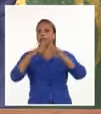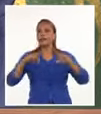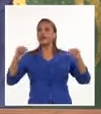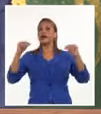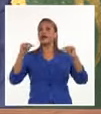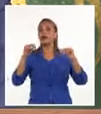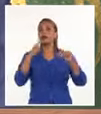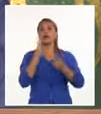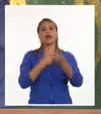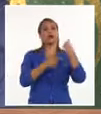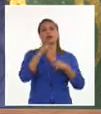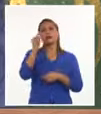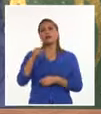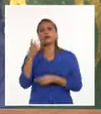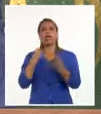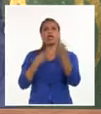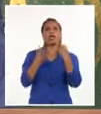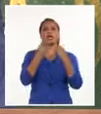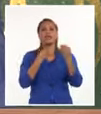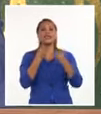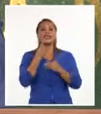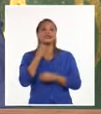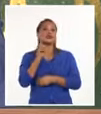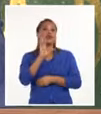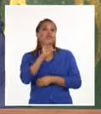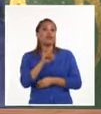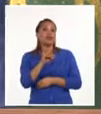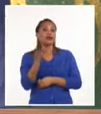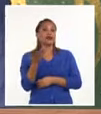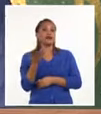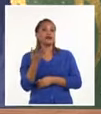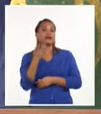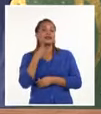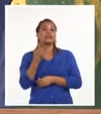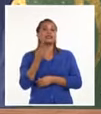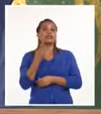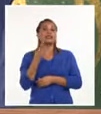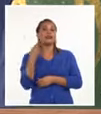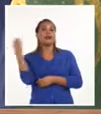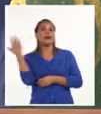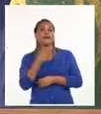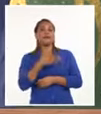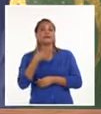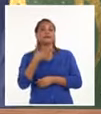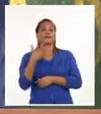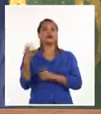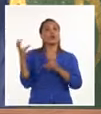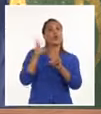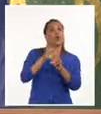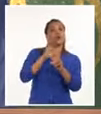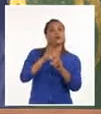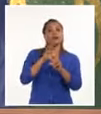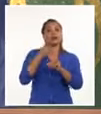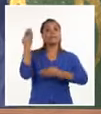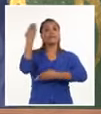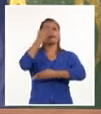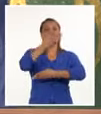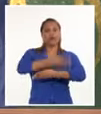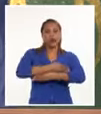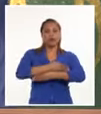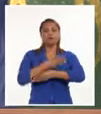algún comentario sin mencionar, y no solamente mencionar, sin condenar el bloqueo económico, comercial